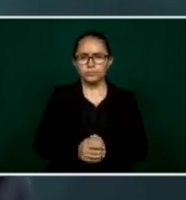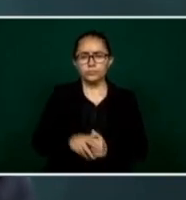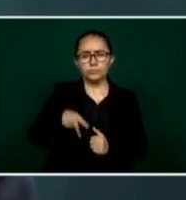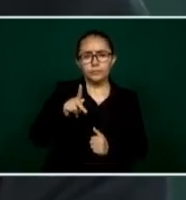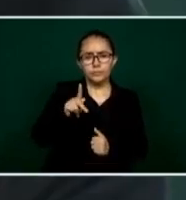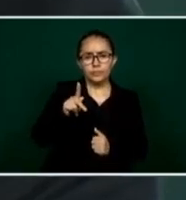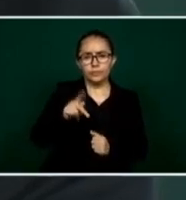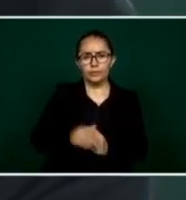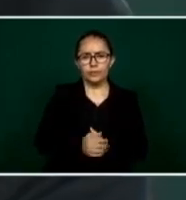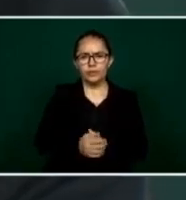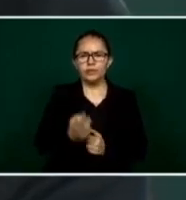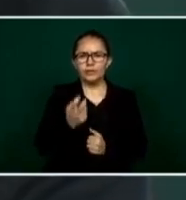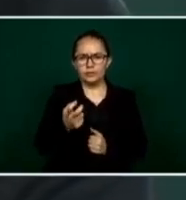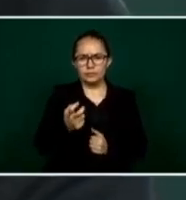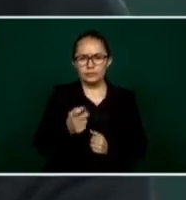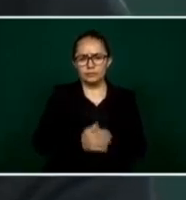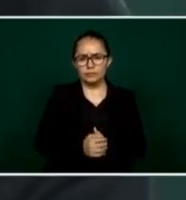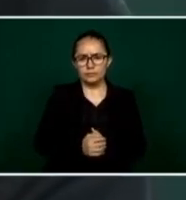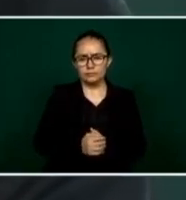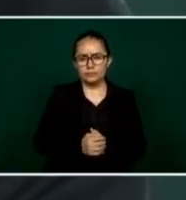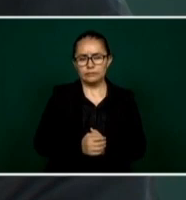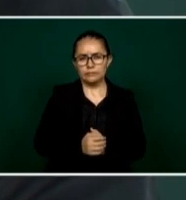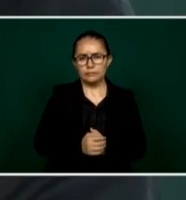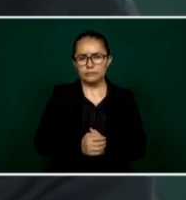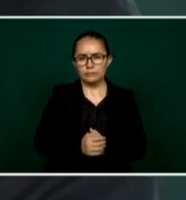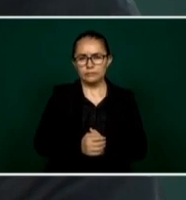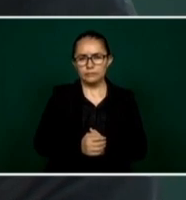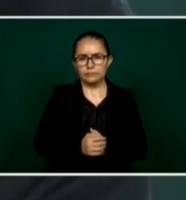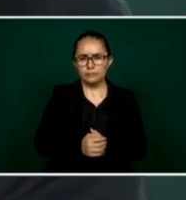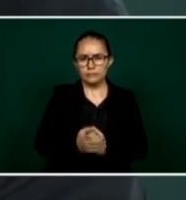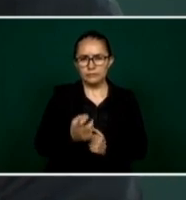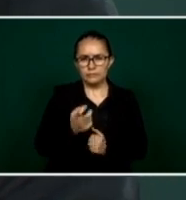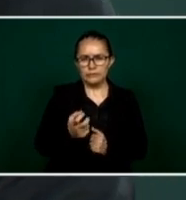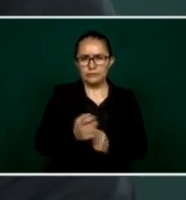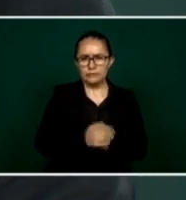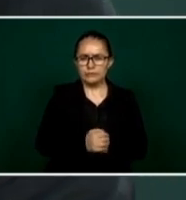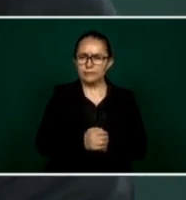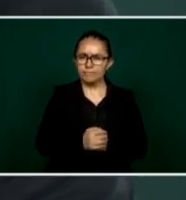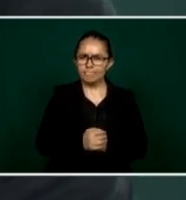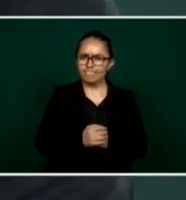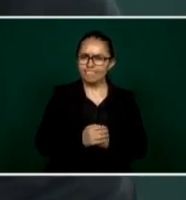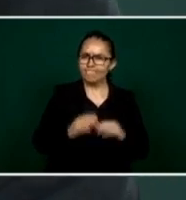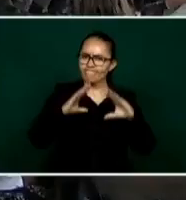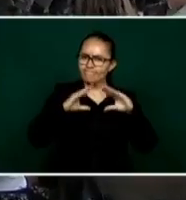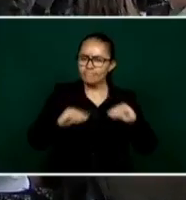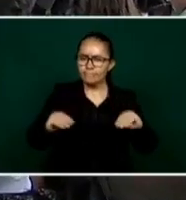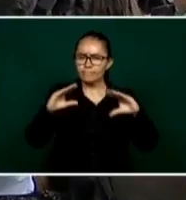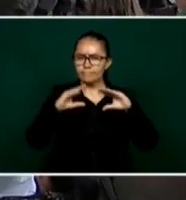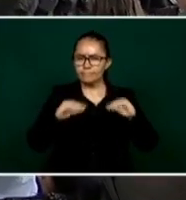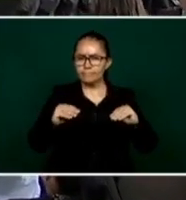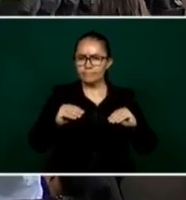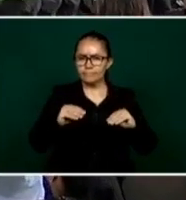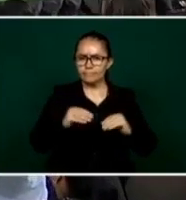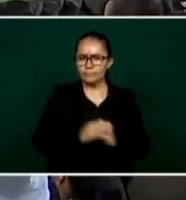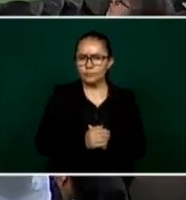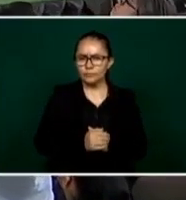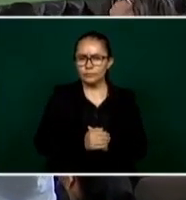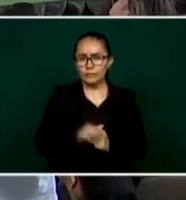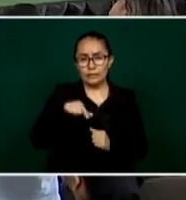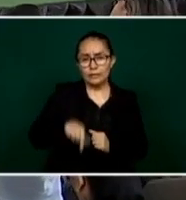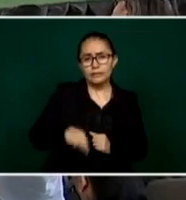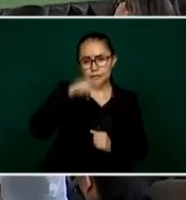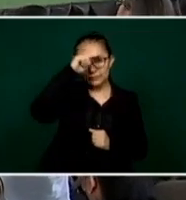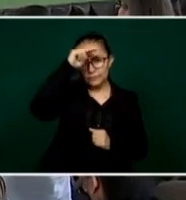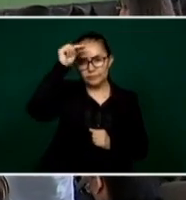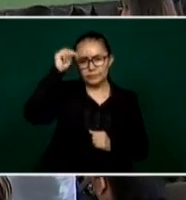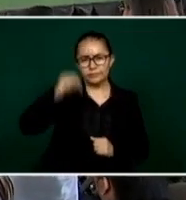pero eso es central. Esa es la enseñanza, repito, mayor del caso Nayarit.